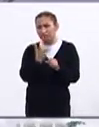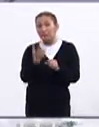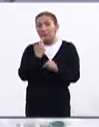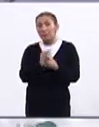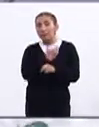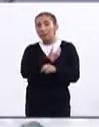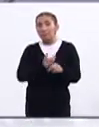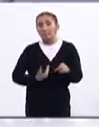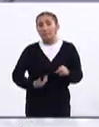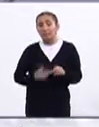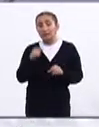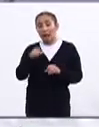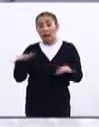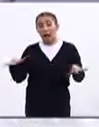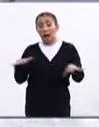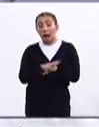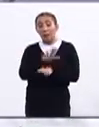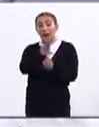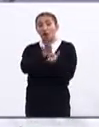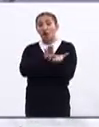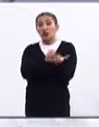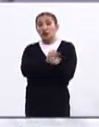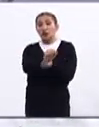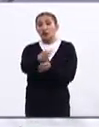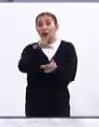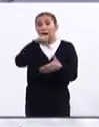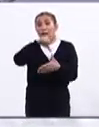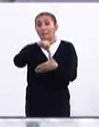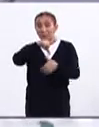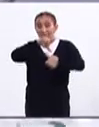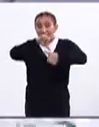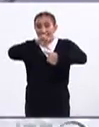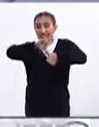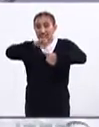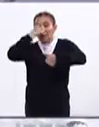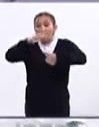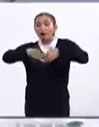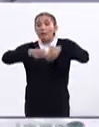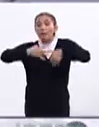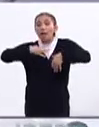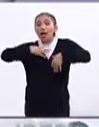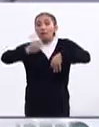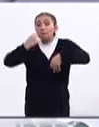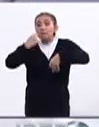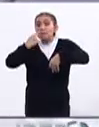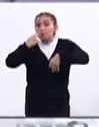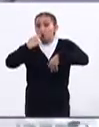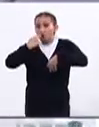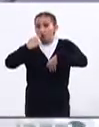primer presidente que va a modificar una constitución en América del Sur para reelegirse